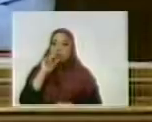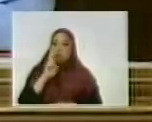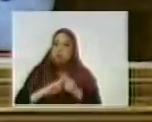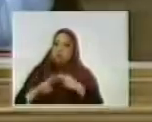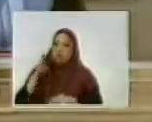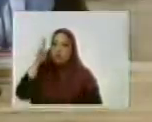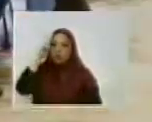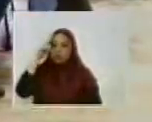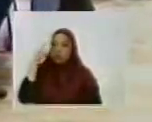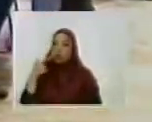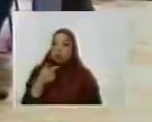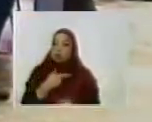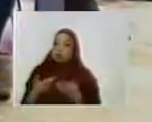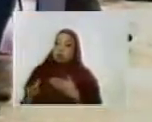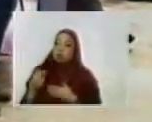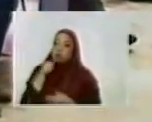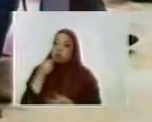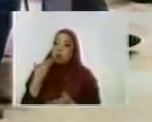merece.